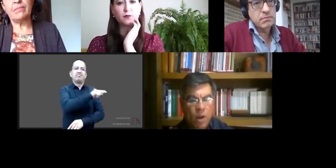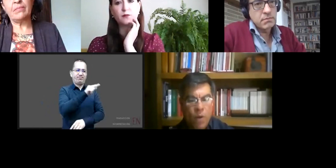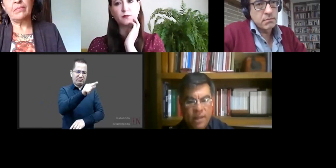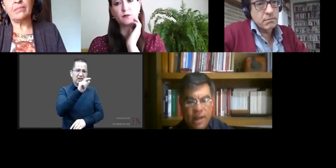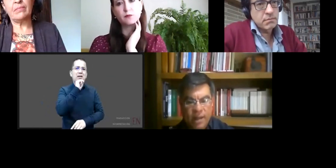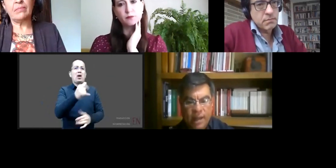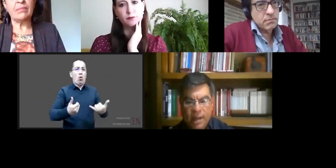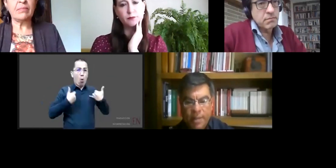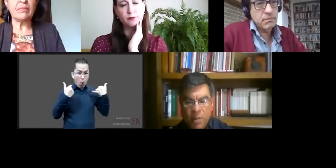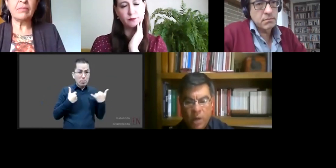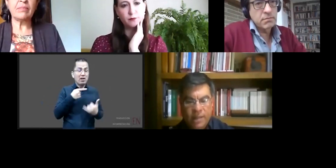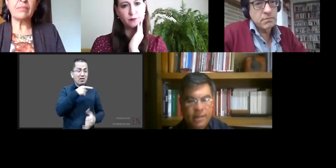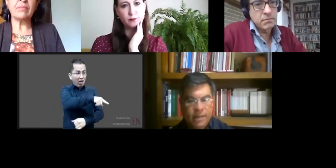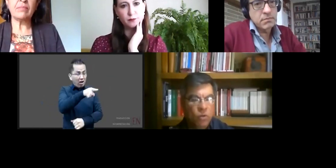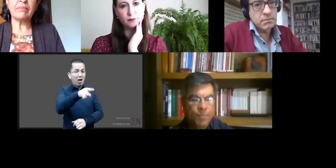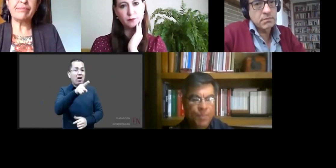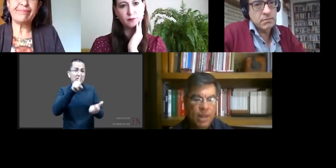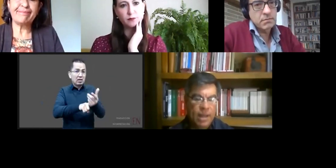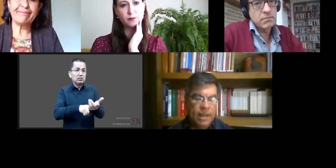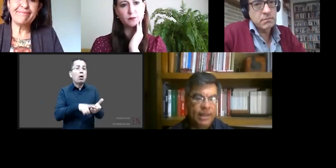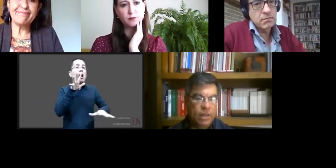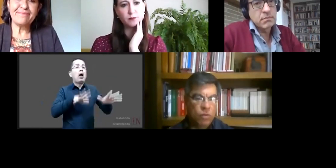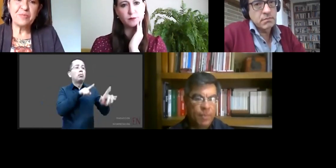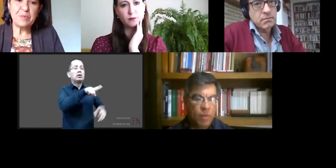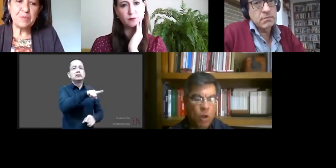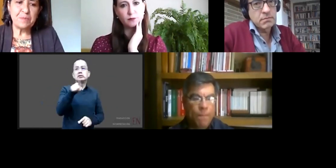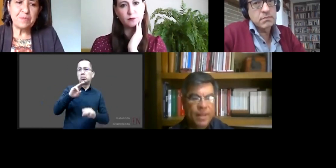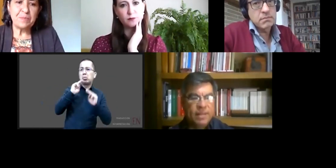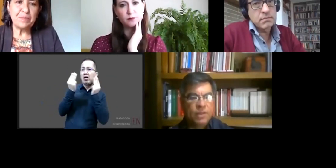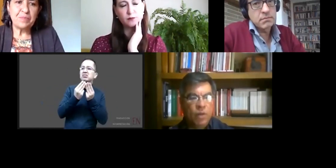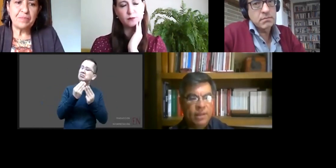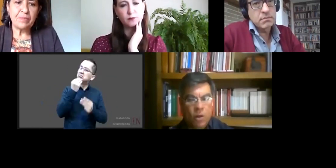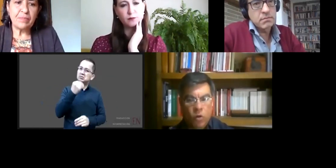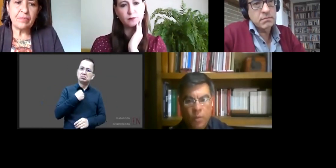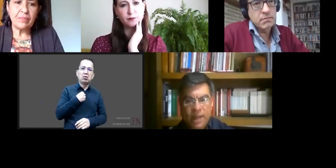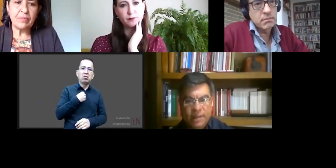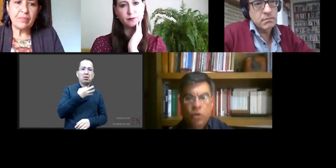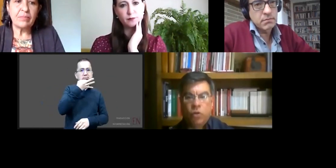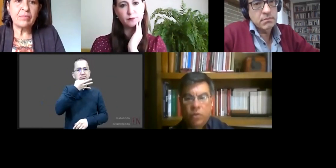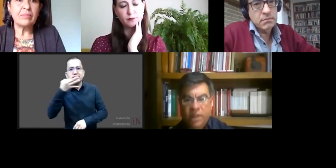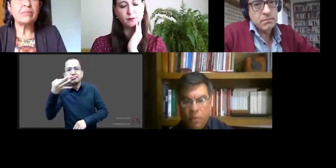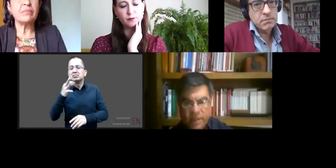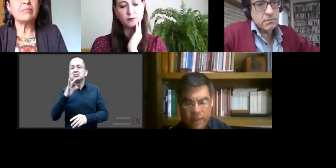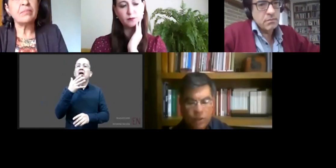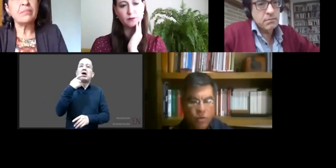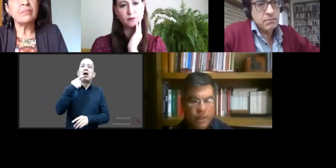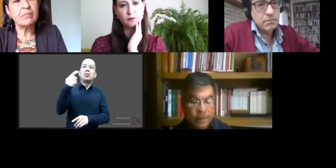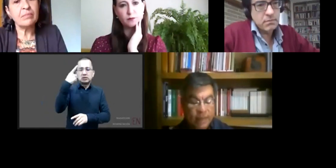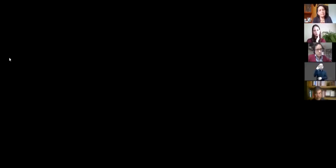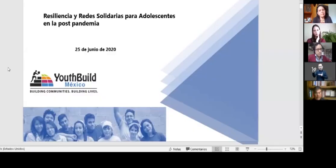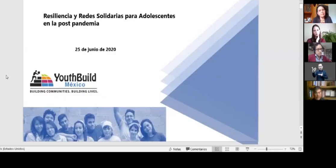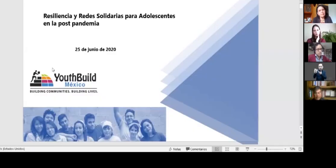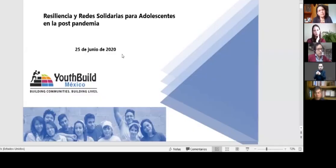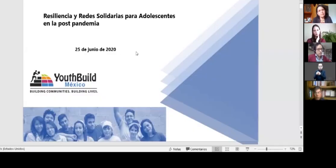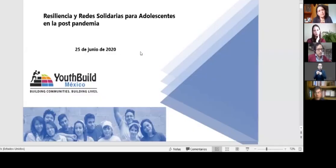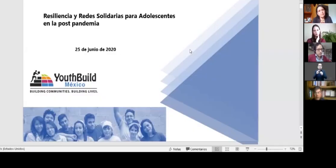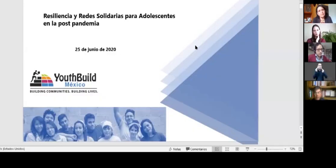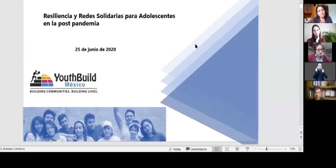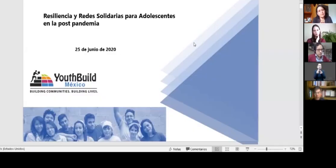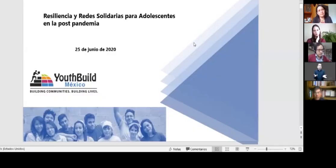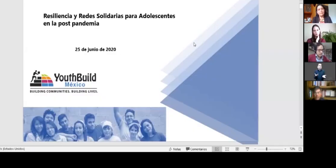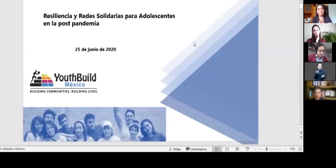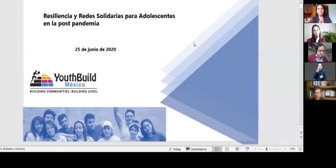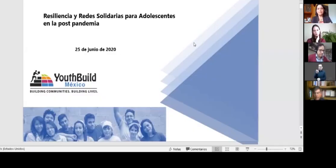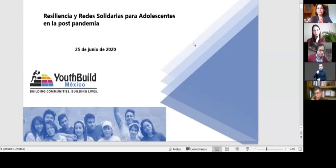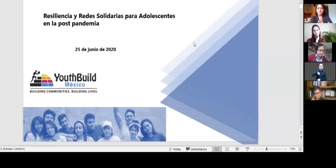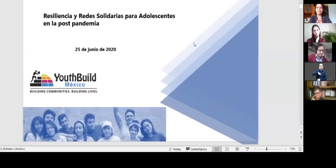solo encuentran en el crimen organizado cierto tipo de compensaciones económicas y otro tipo de situaciones y en segundo lugar me